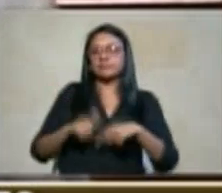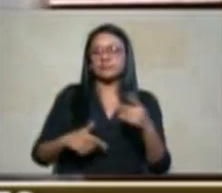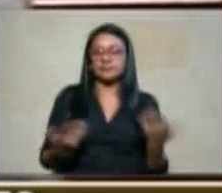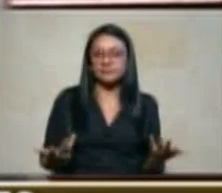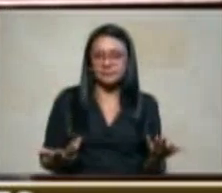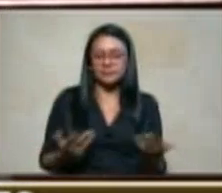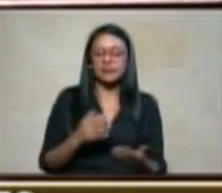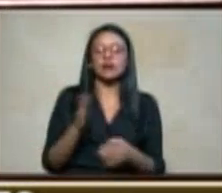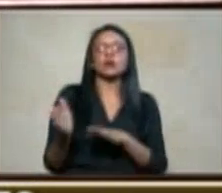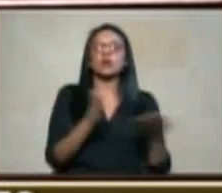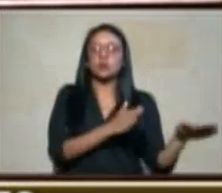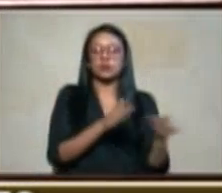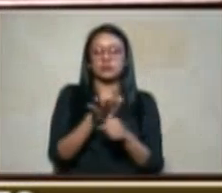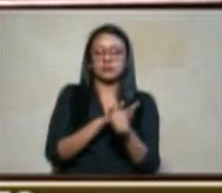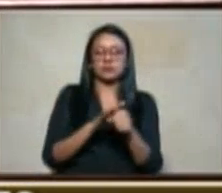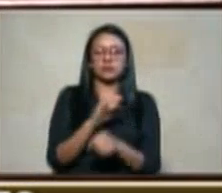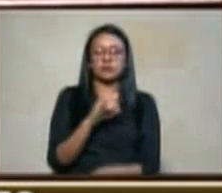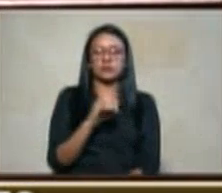de la Cotorrita.